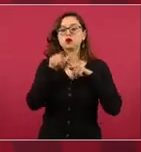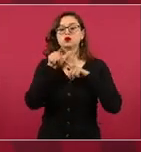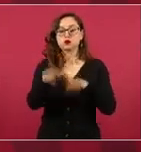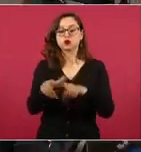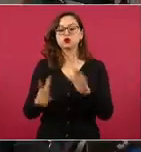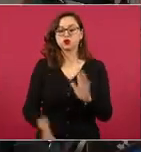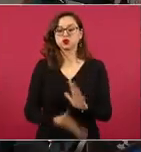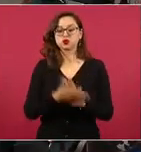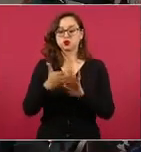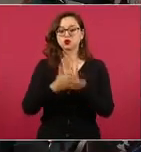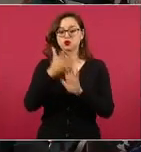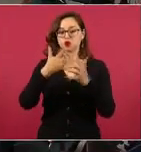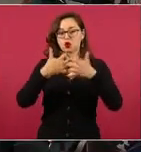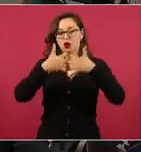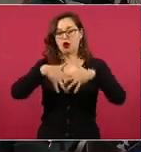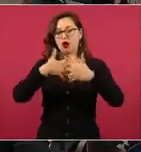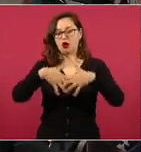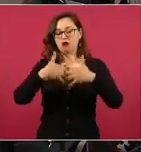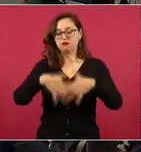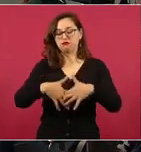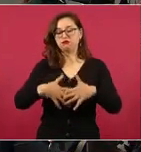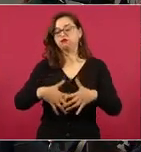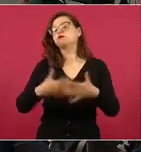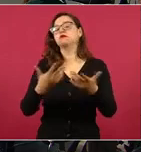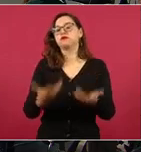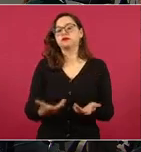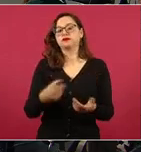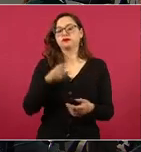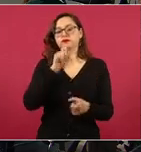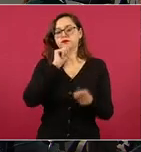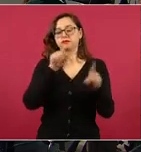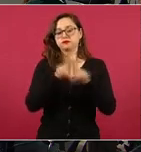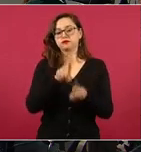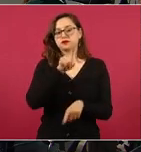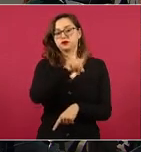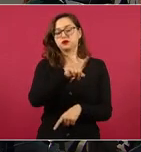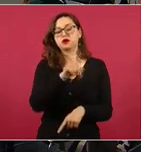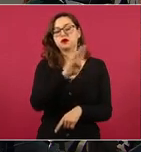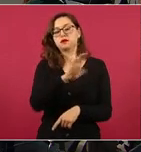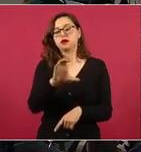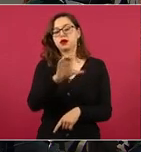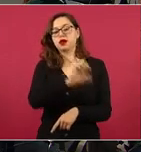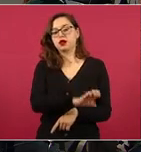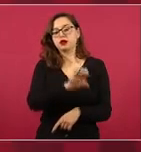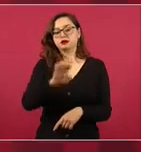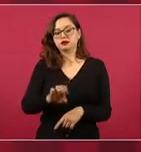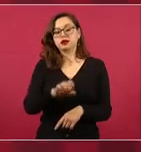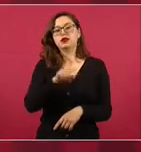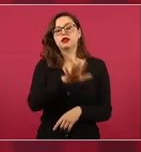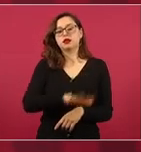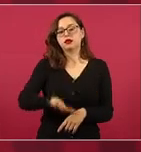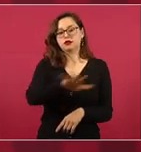planta de liquefacción en Ensenada, Baja California, y